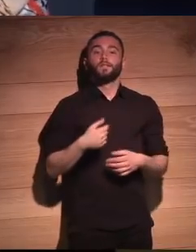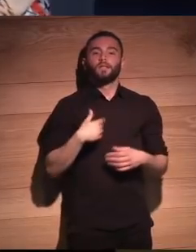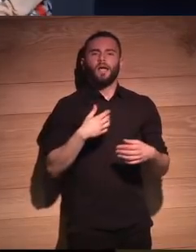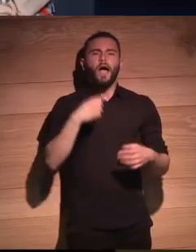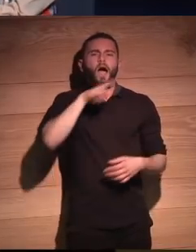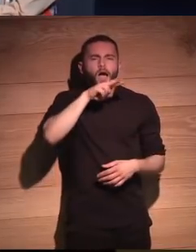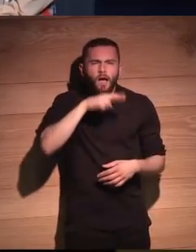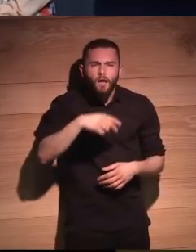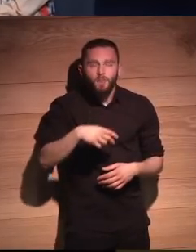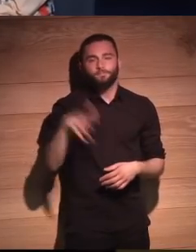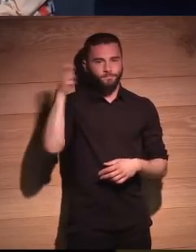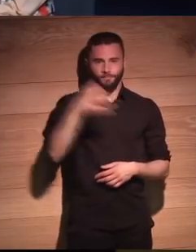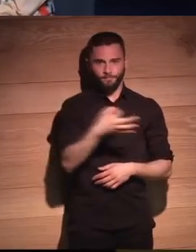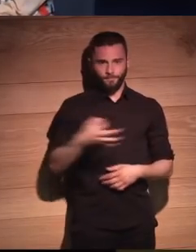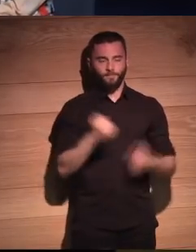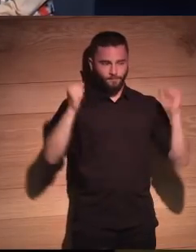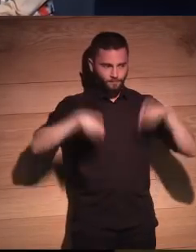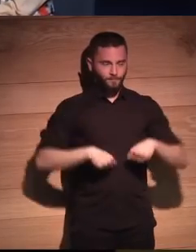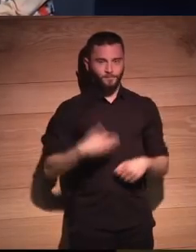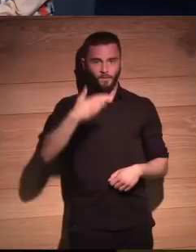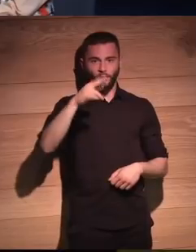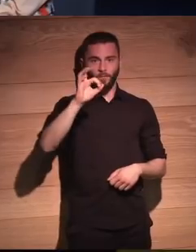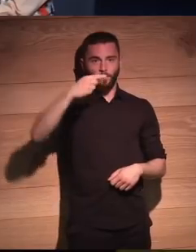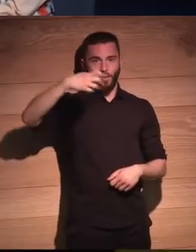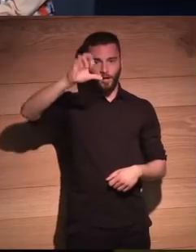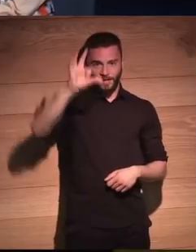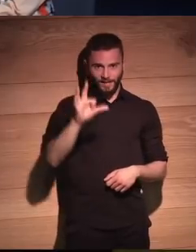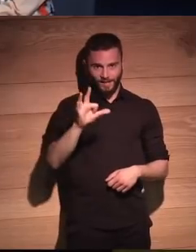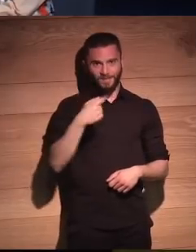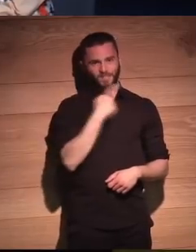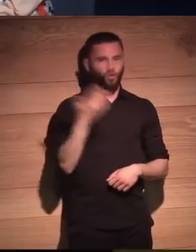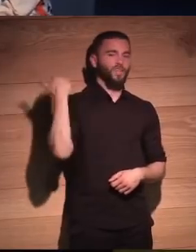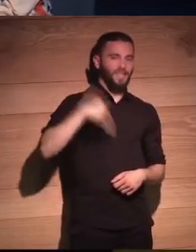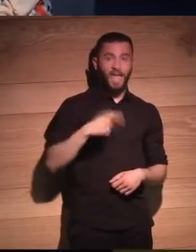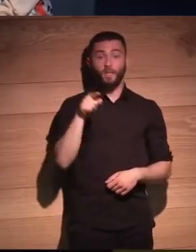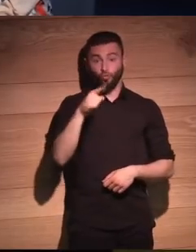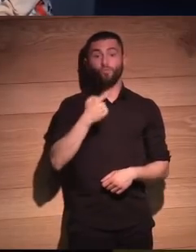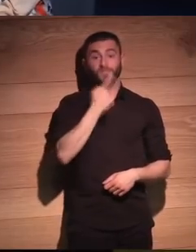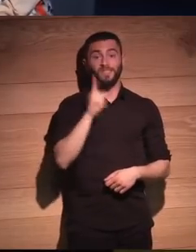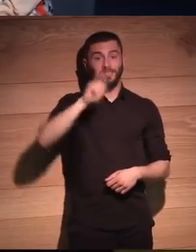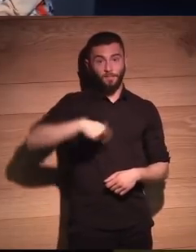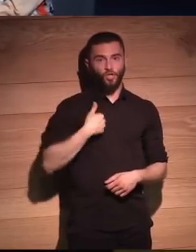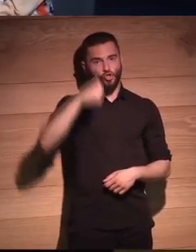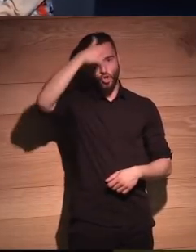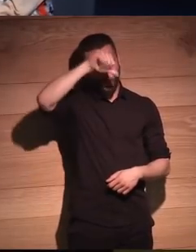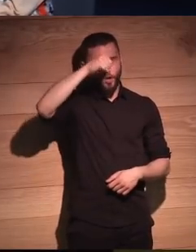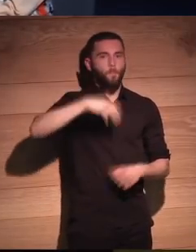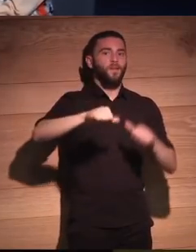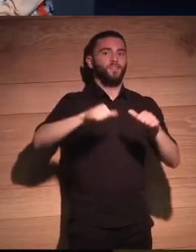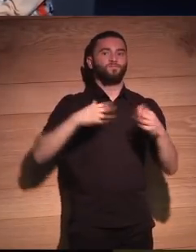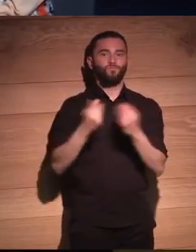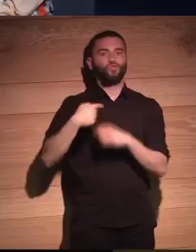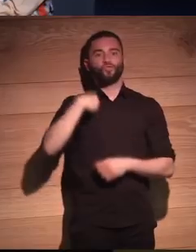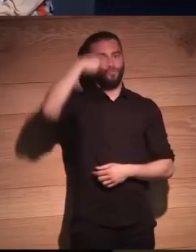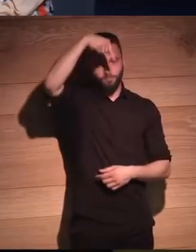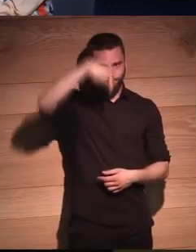era Perfectamente, del año de sí. Florida. Bueno, pues ya lo dijo Borges y tú también lo has dicho muchas veces. Yo que tantos hombres he sido.